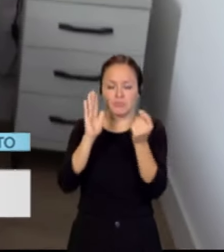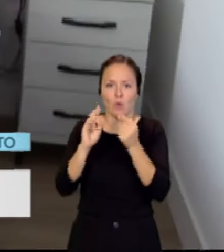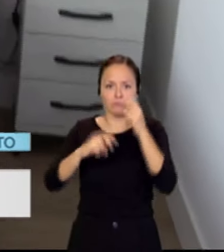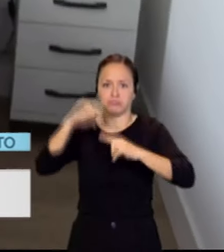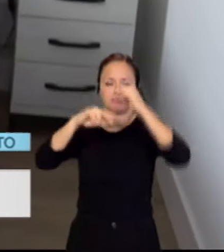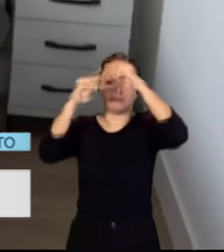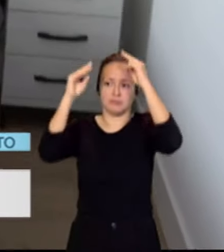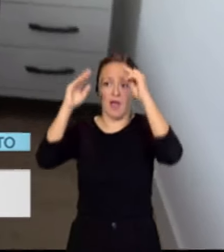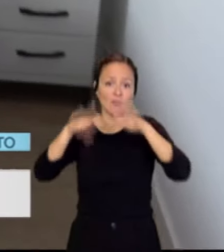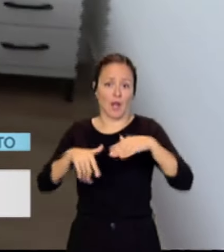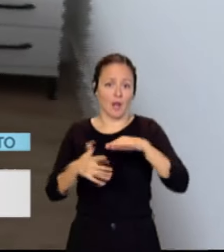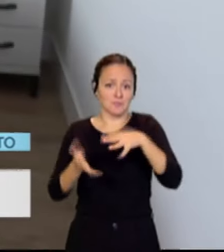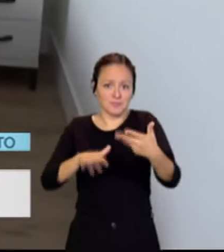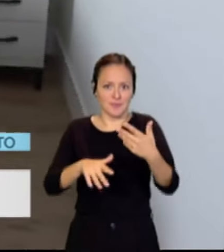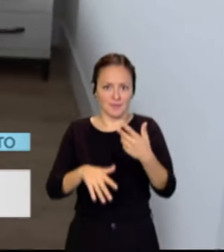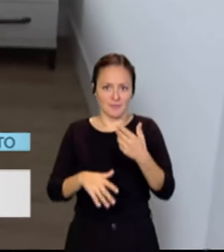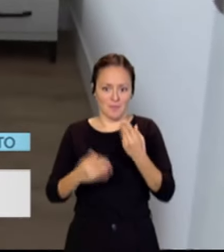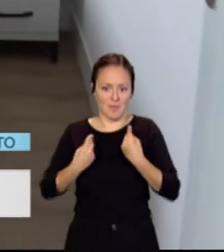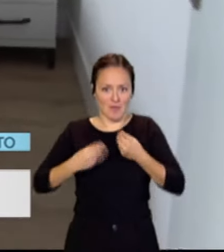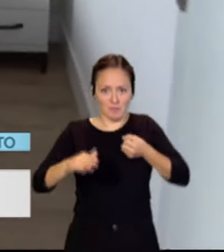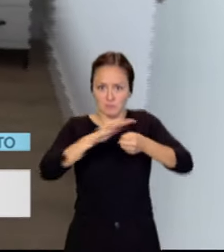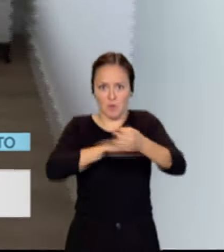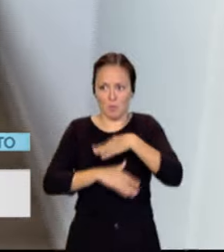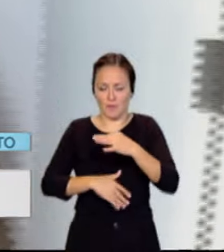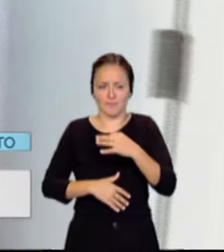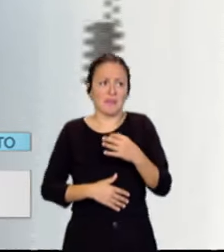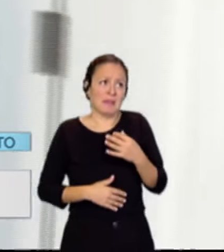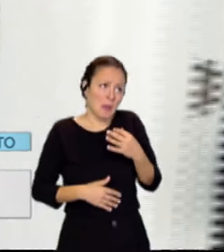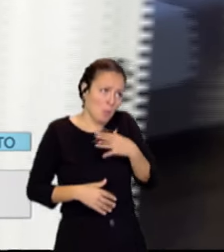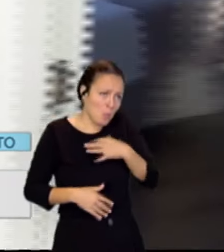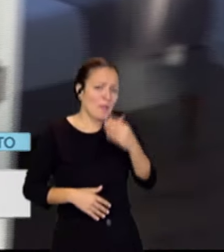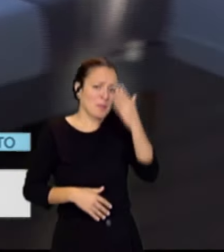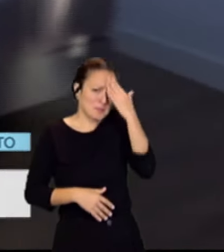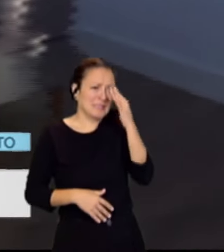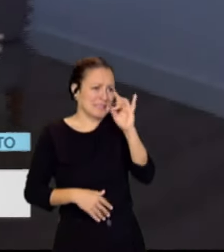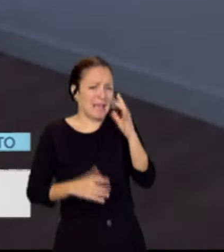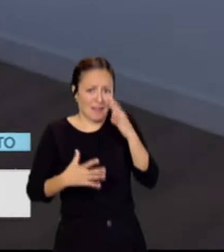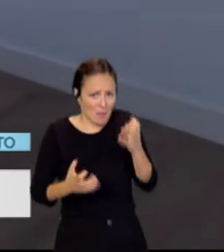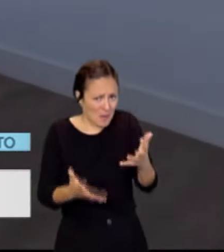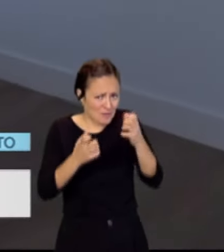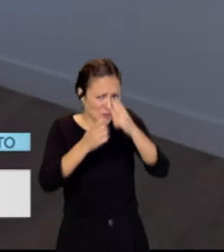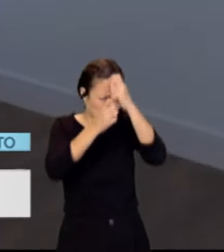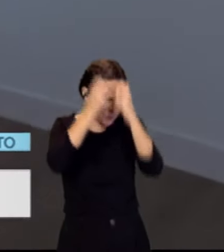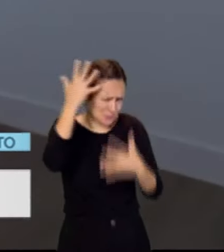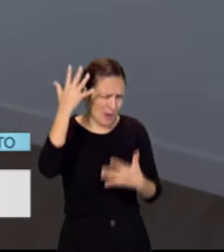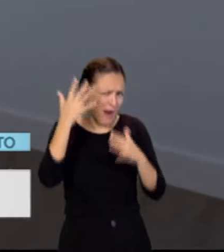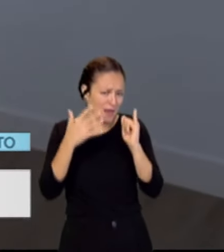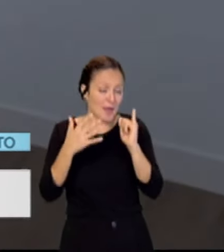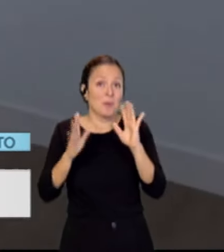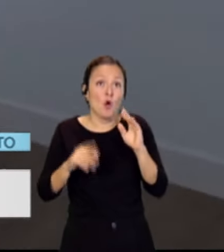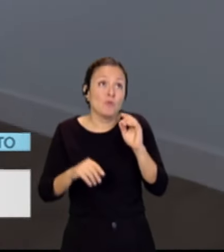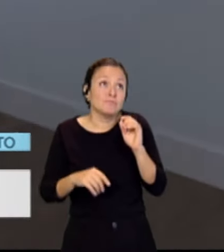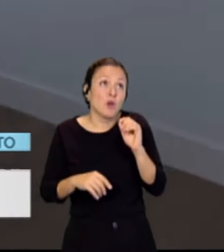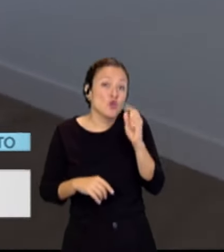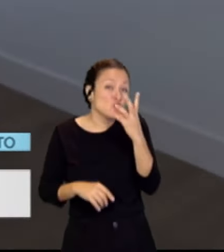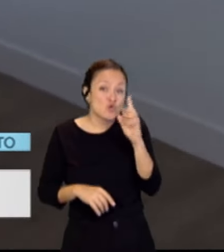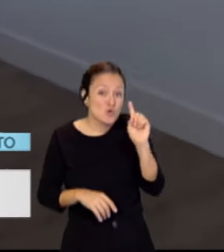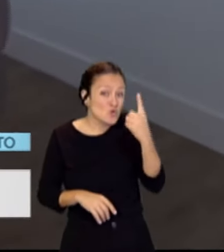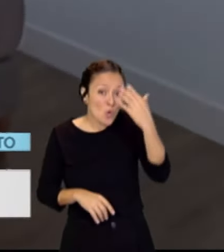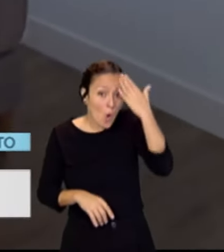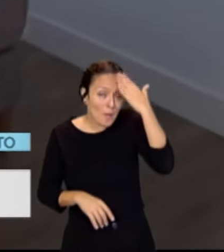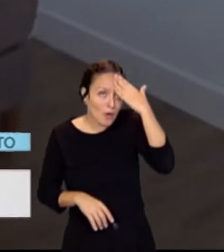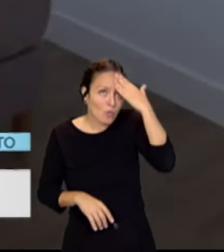podemos ya utilizarla seguramente son muchas vale Pero es verdad que la si la tendríamos que numerar la número uno estaríamos